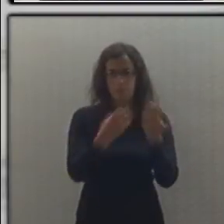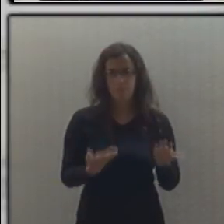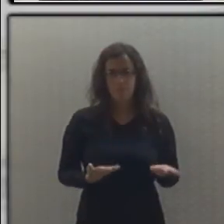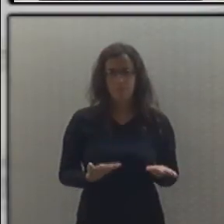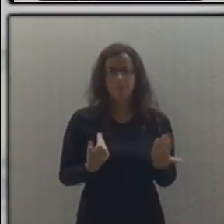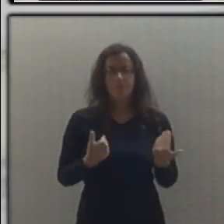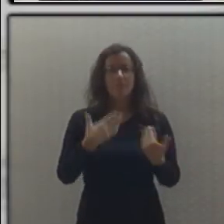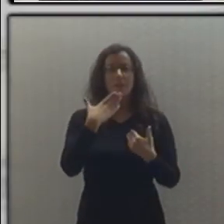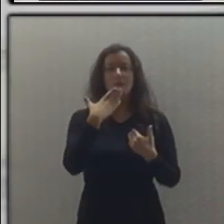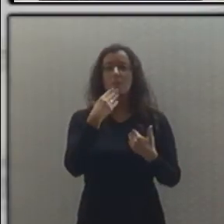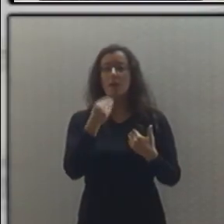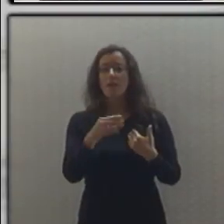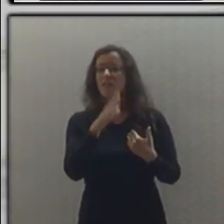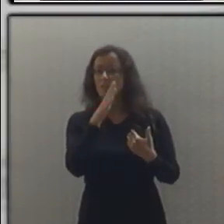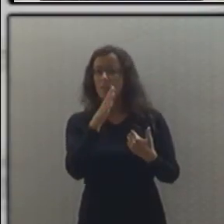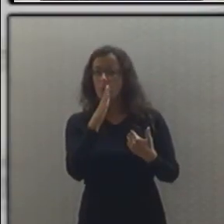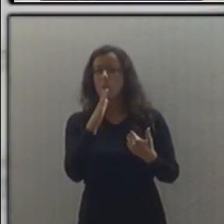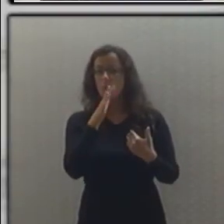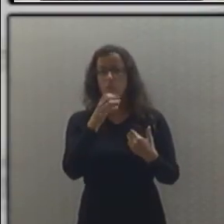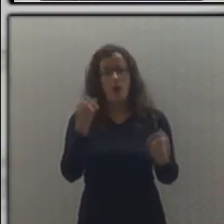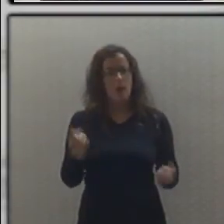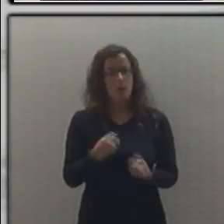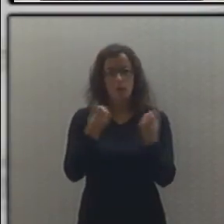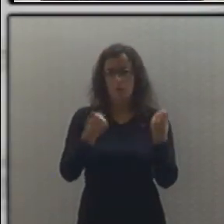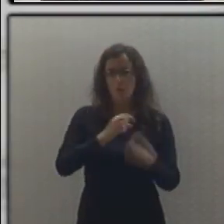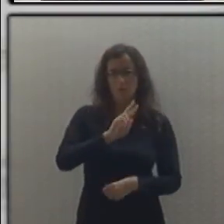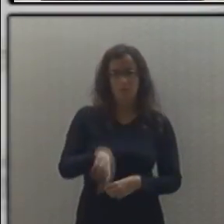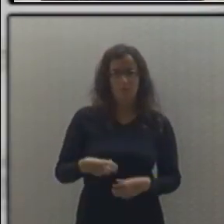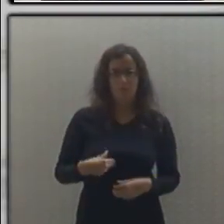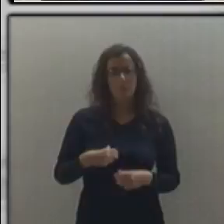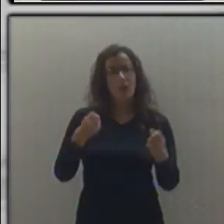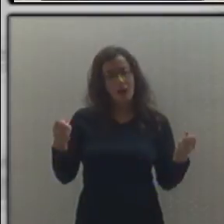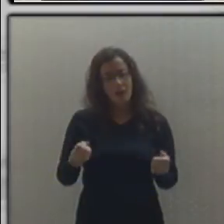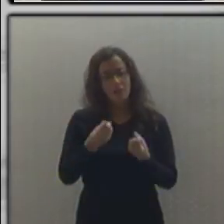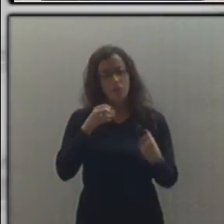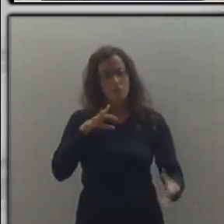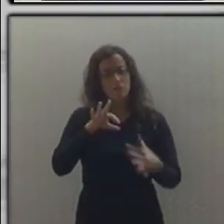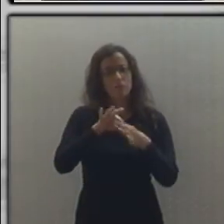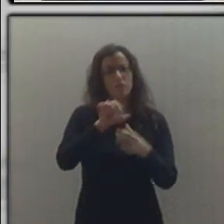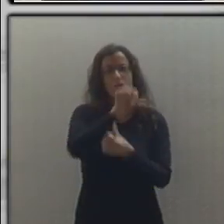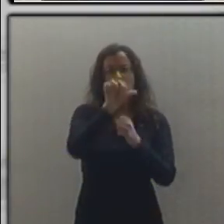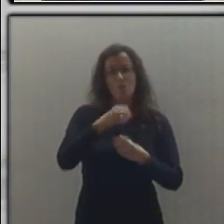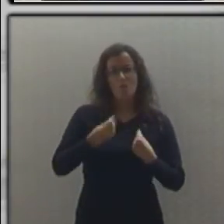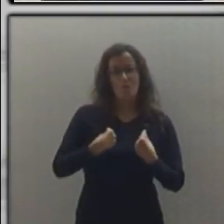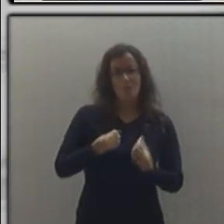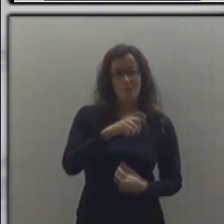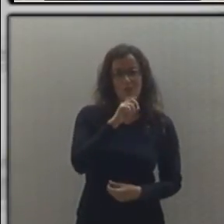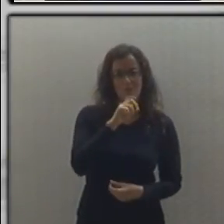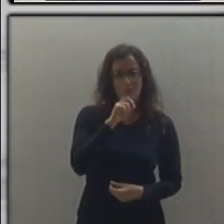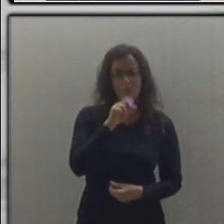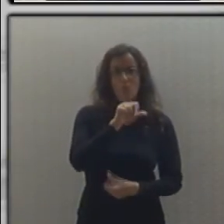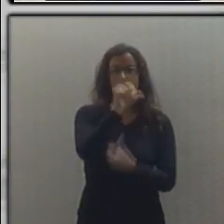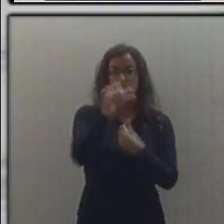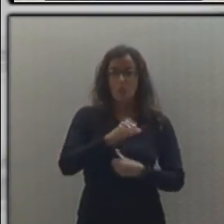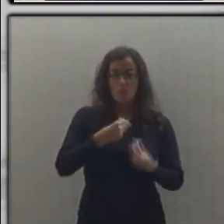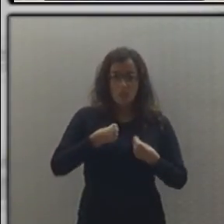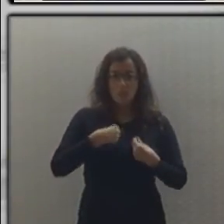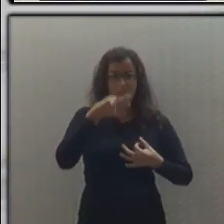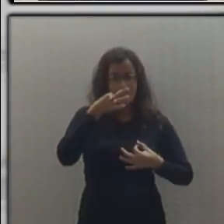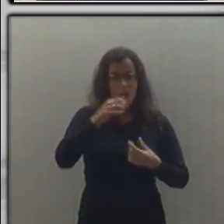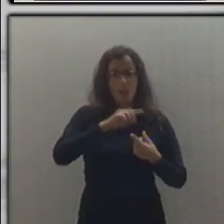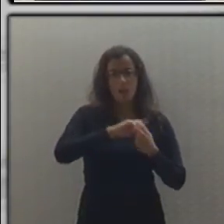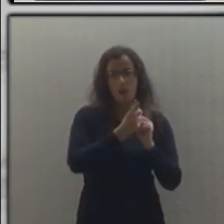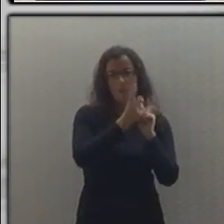Y envejecer porque es una acción, es decir, las acciones están ligadas a los modos de vida. Los modos de vida están en constante cambio.